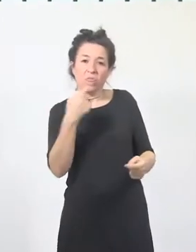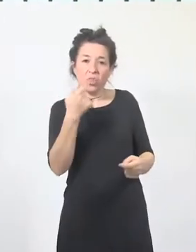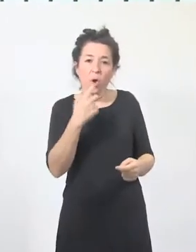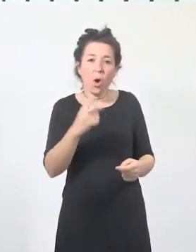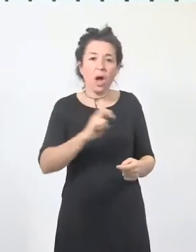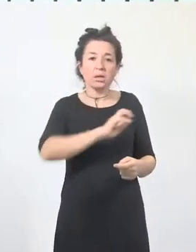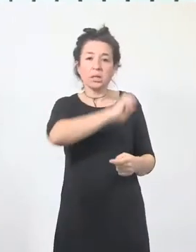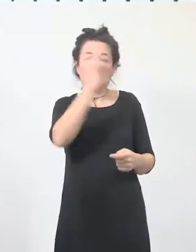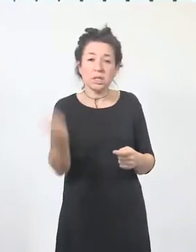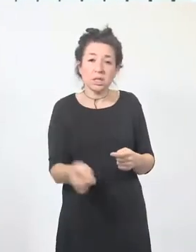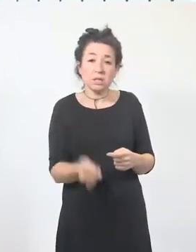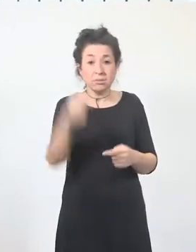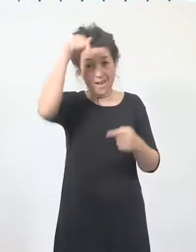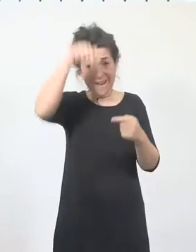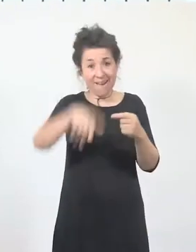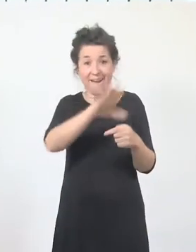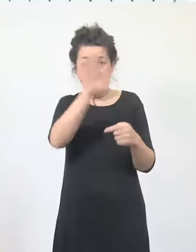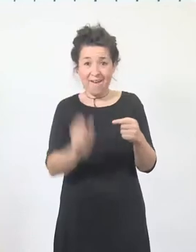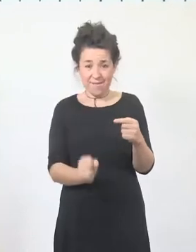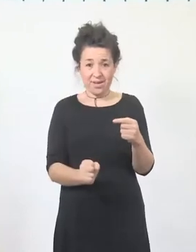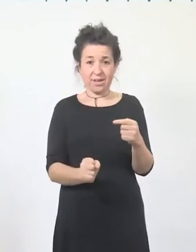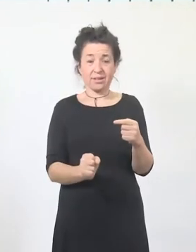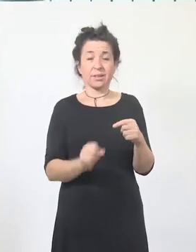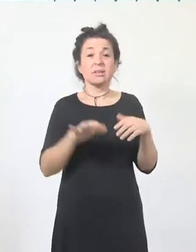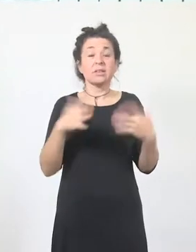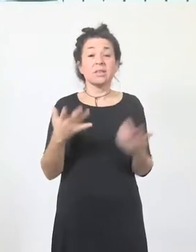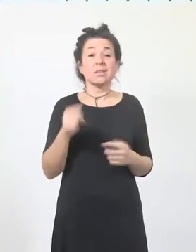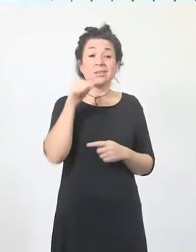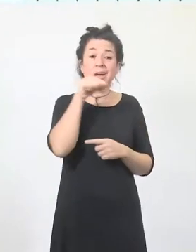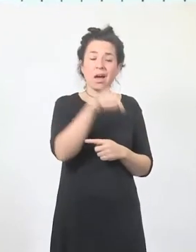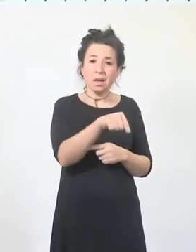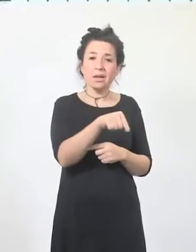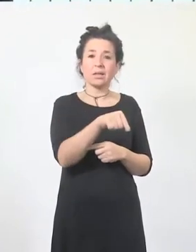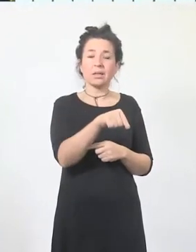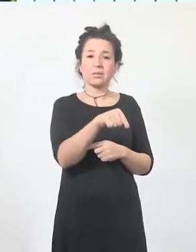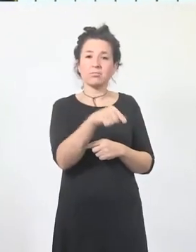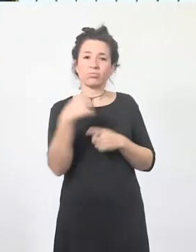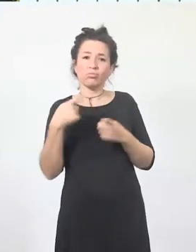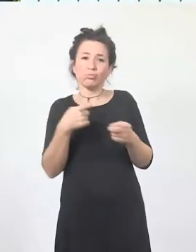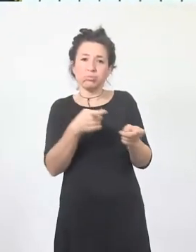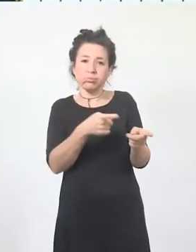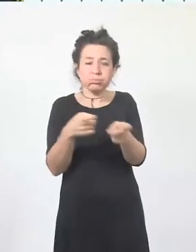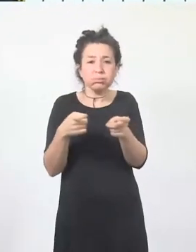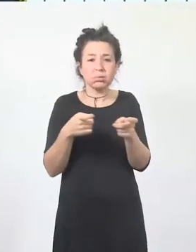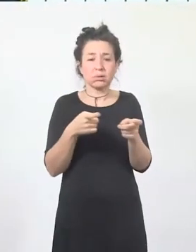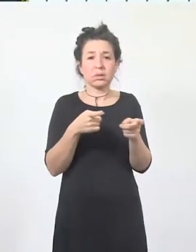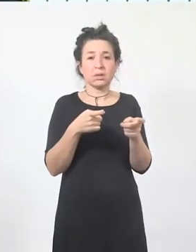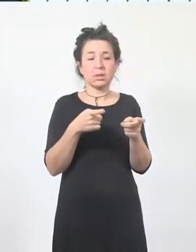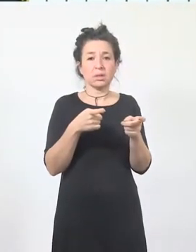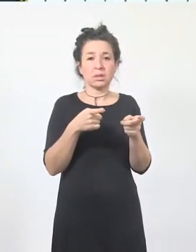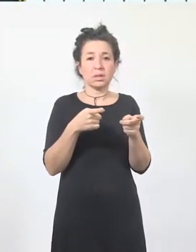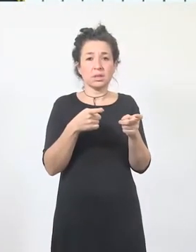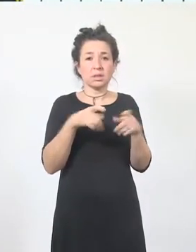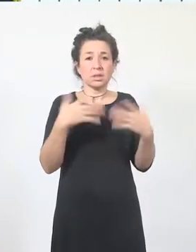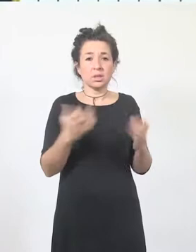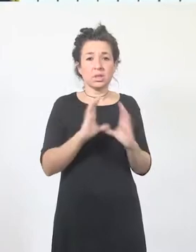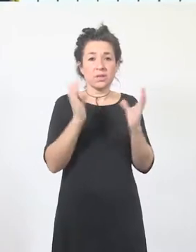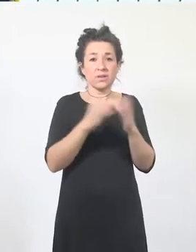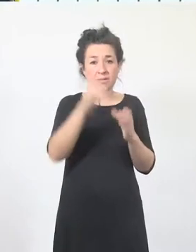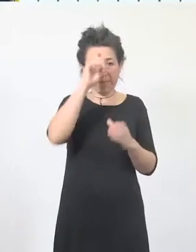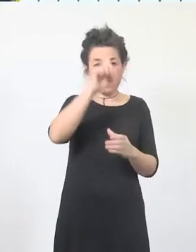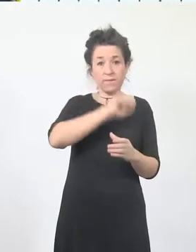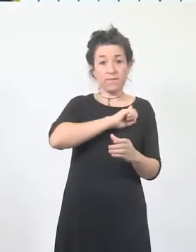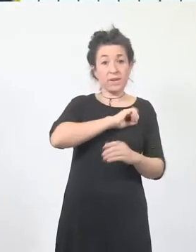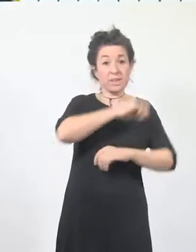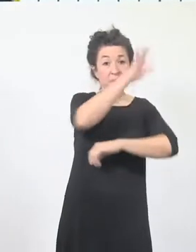problemas hacia África. Entonces, pues ahí fue ese ataque y el Frente